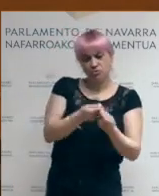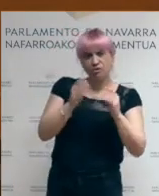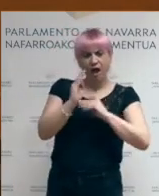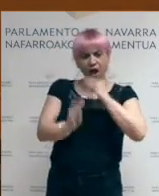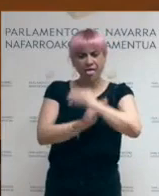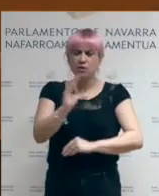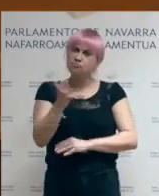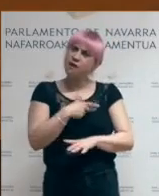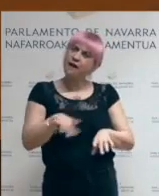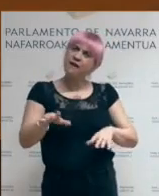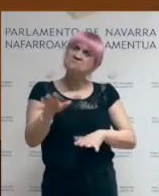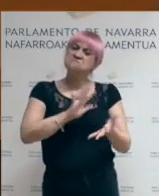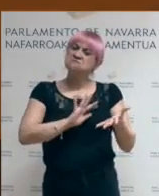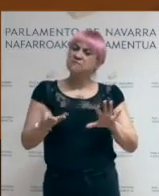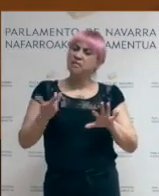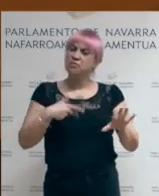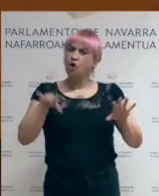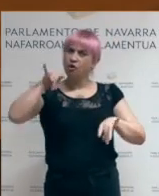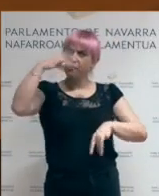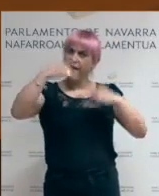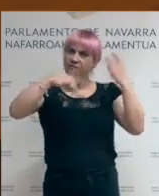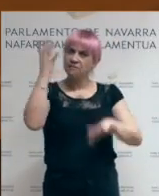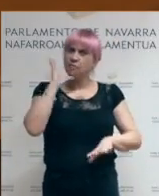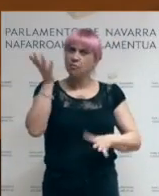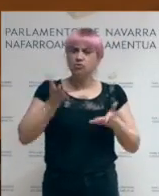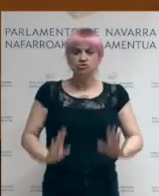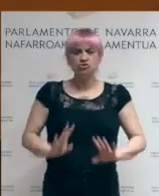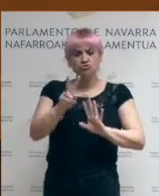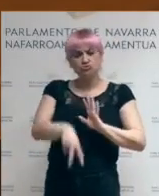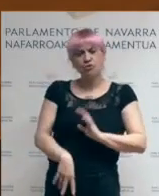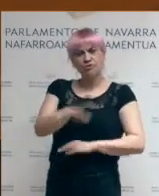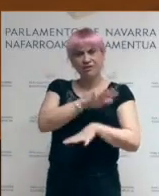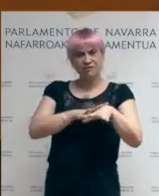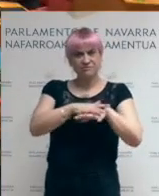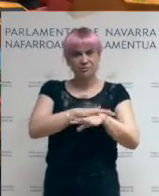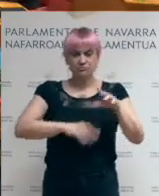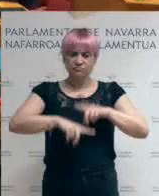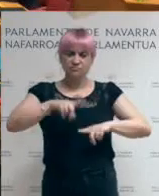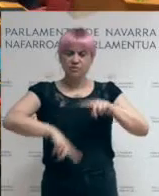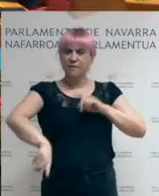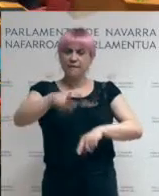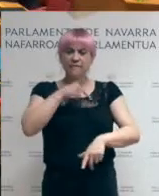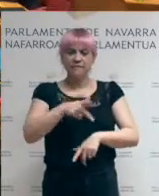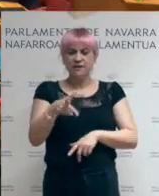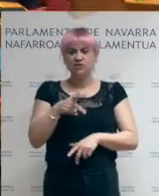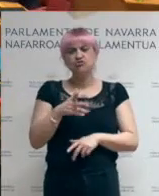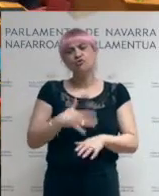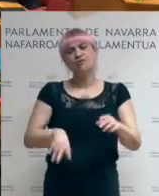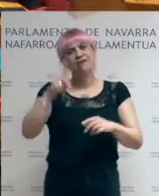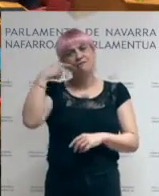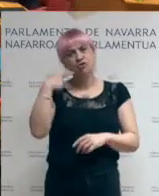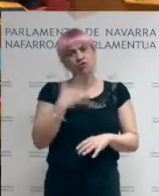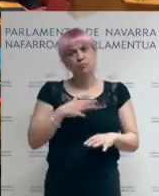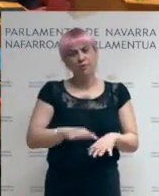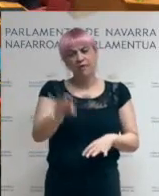interpretación creativa cuando dicen que los hijos son del Estado, que debe, en función de los sagrados derechos del niño, decidir qué educación